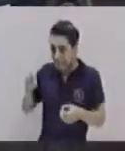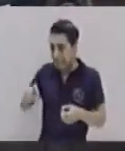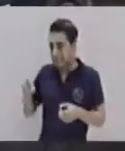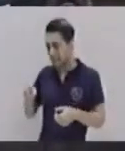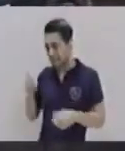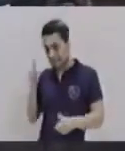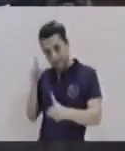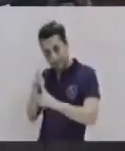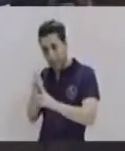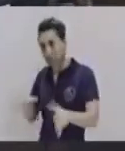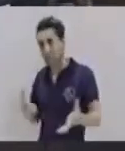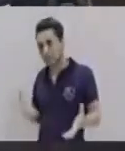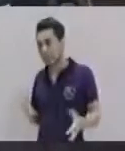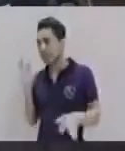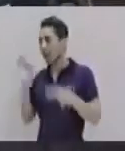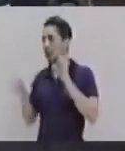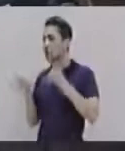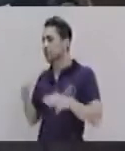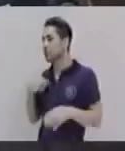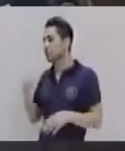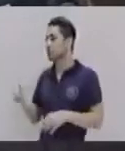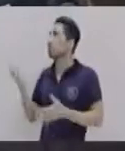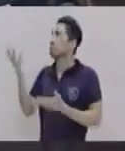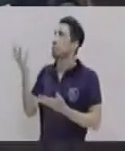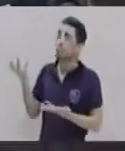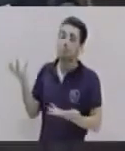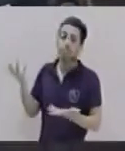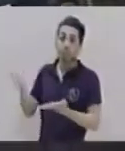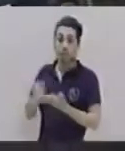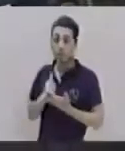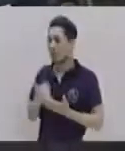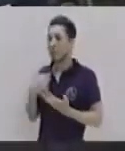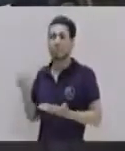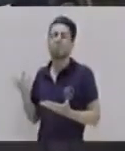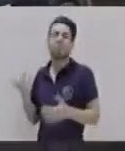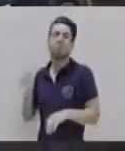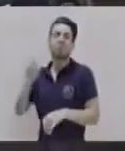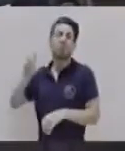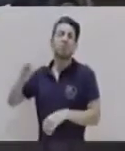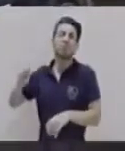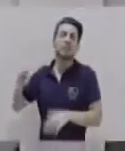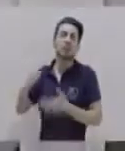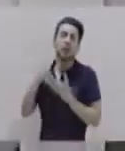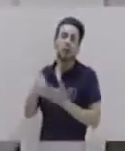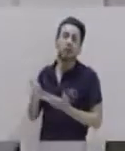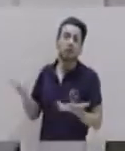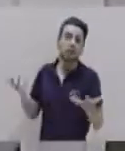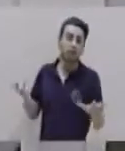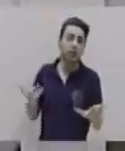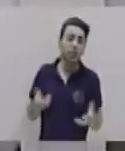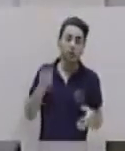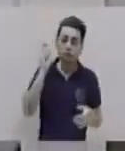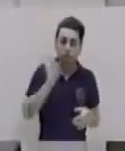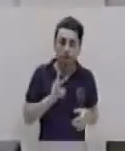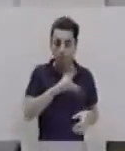necesidad específica, ¿verdad? Porque a veces pedimos ayuda en el momento que no lo necesitamos, ¿verdad? Y es muy